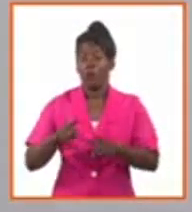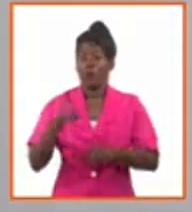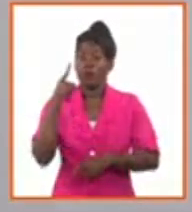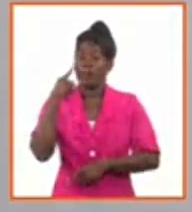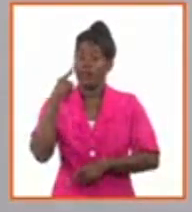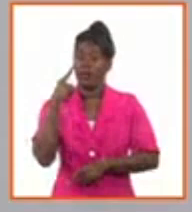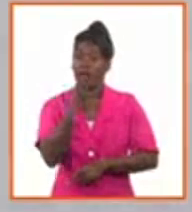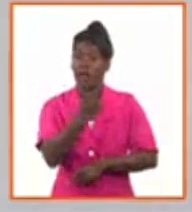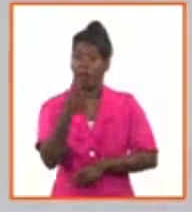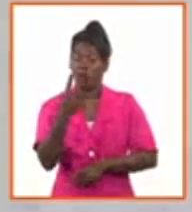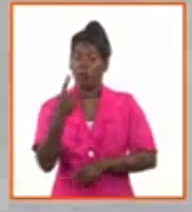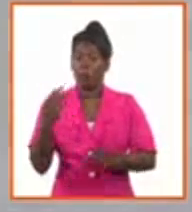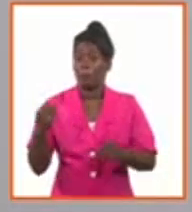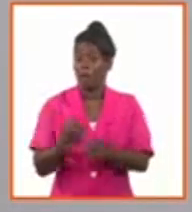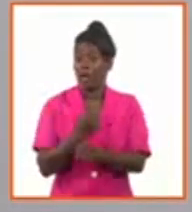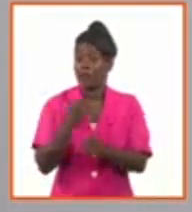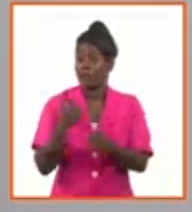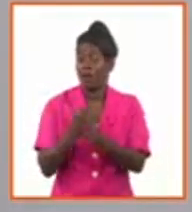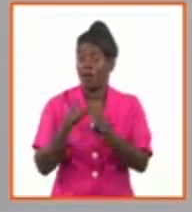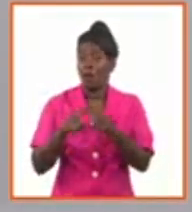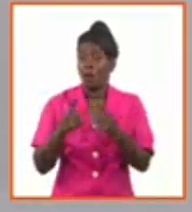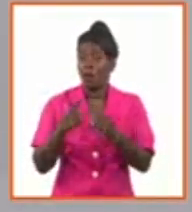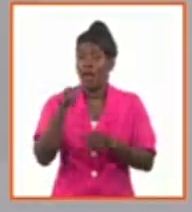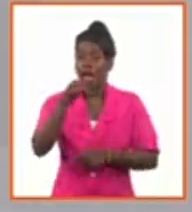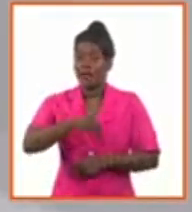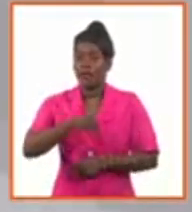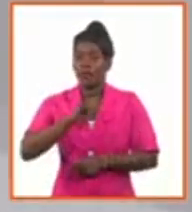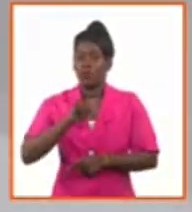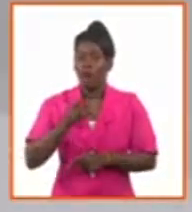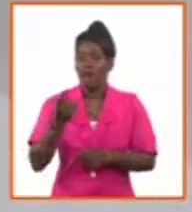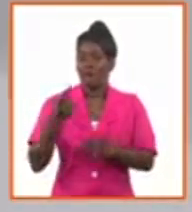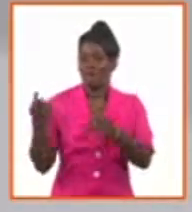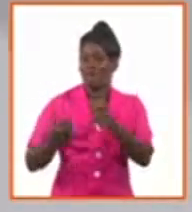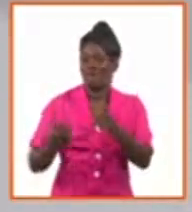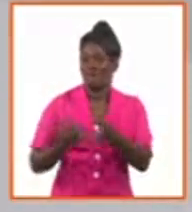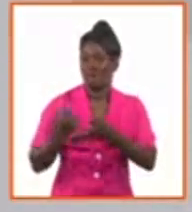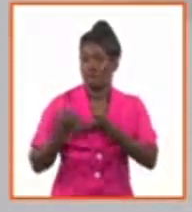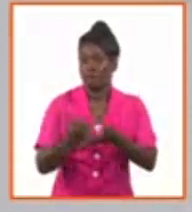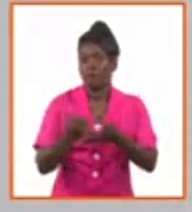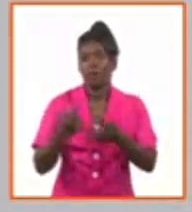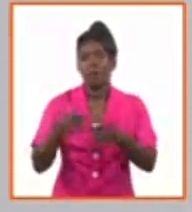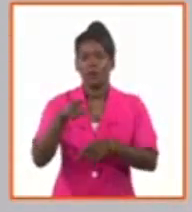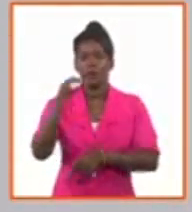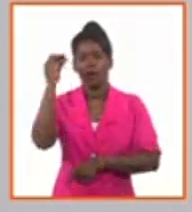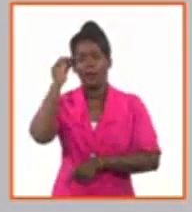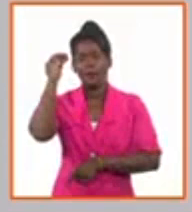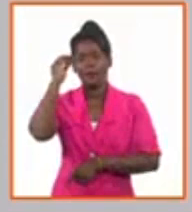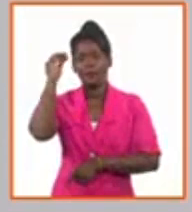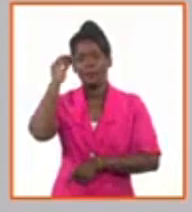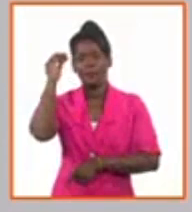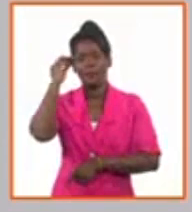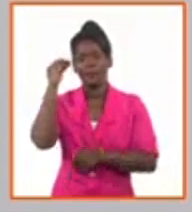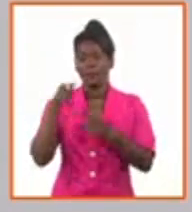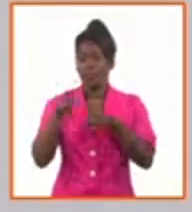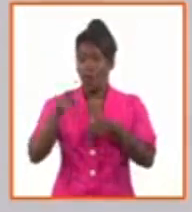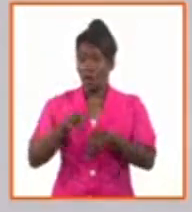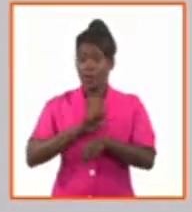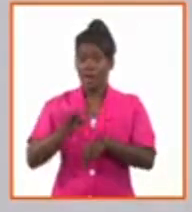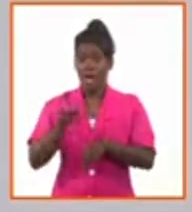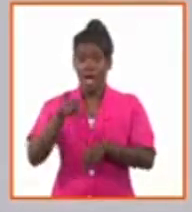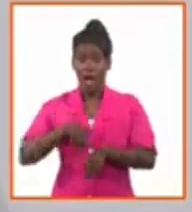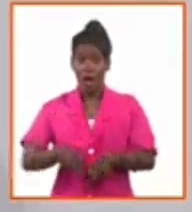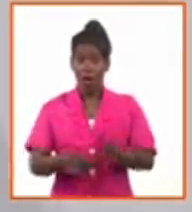bien un poco su crecimiento en la organización, porque ahora en estos debates ya